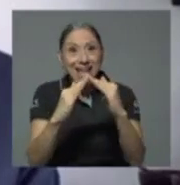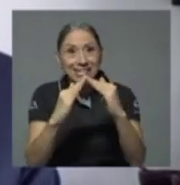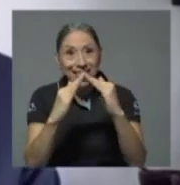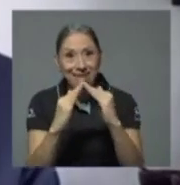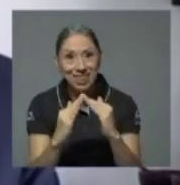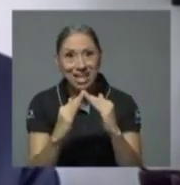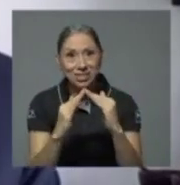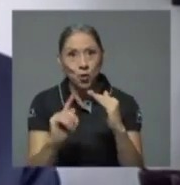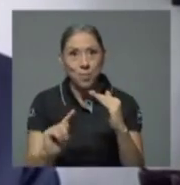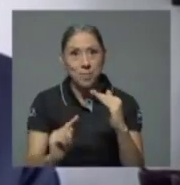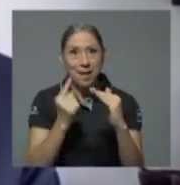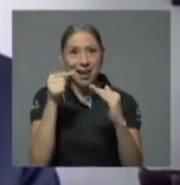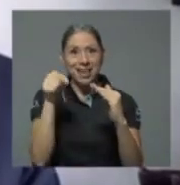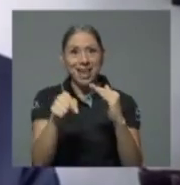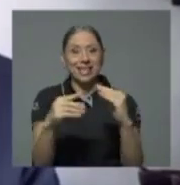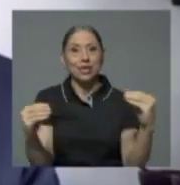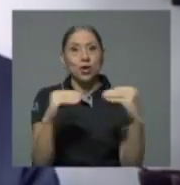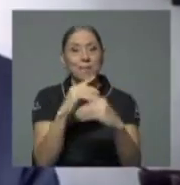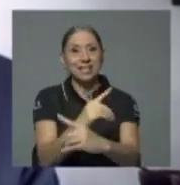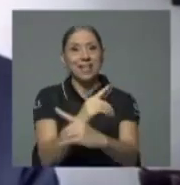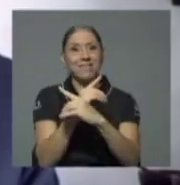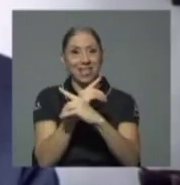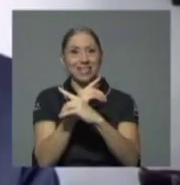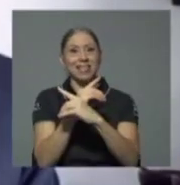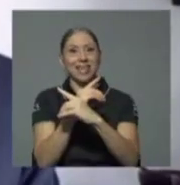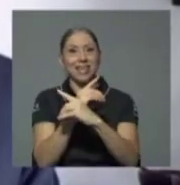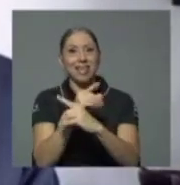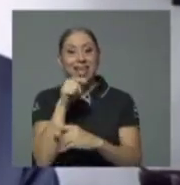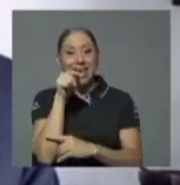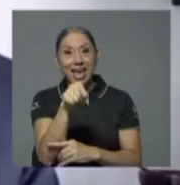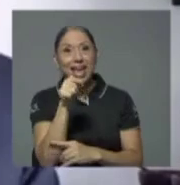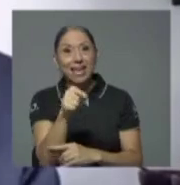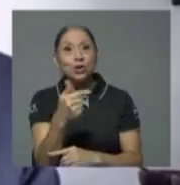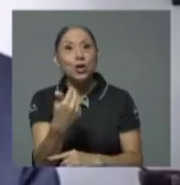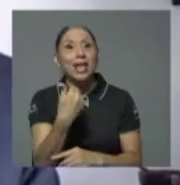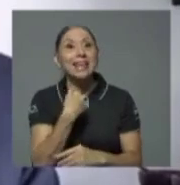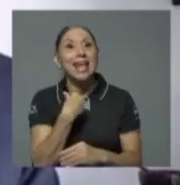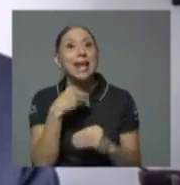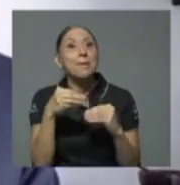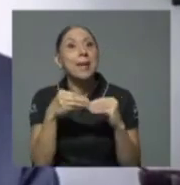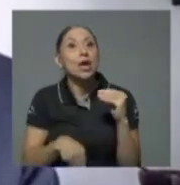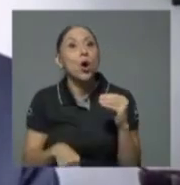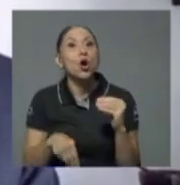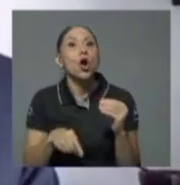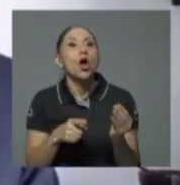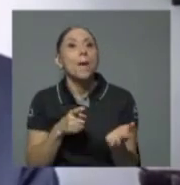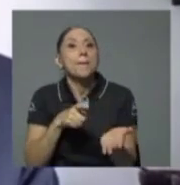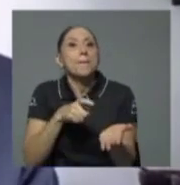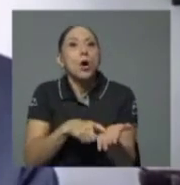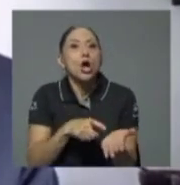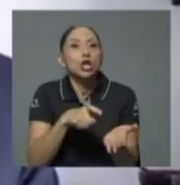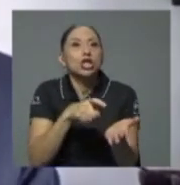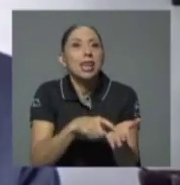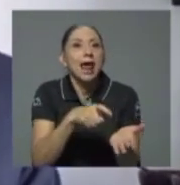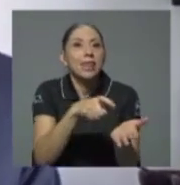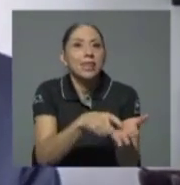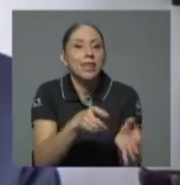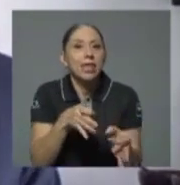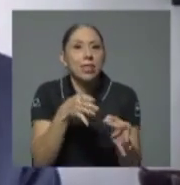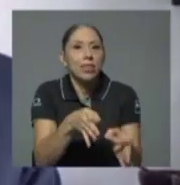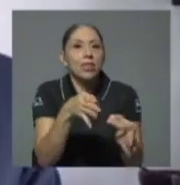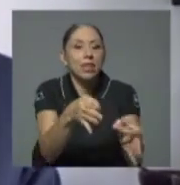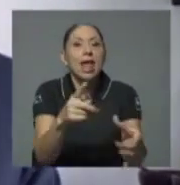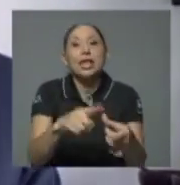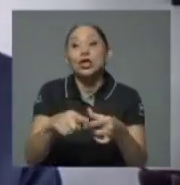que más se defiende, es el activo que tiene menor morosidad. Y entonces pensamos en que el